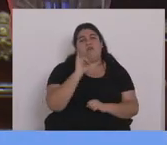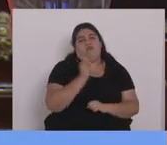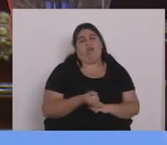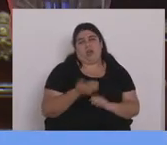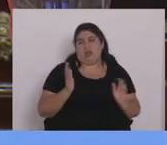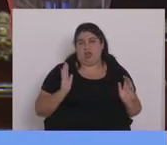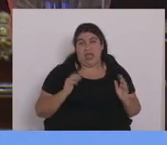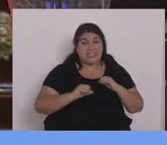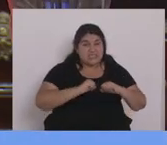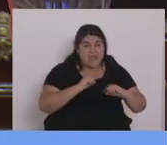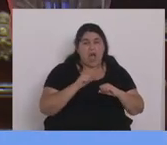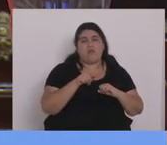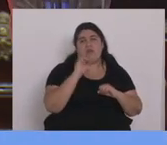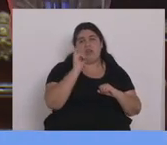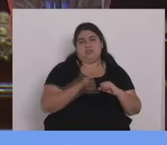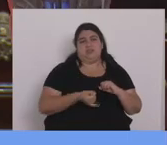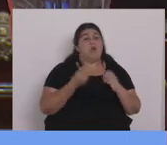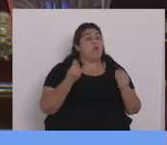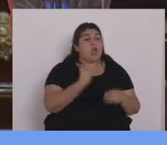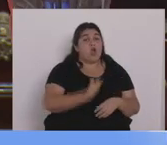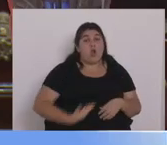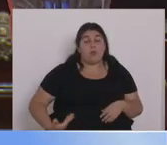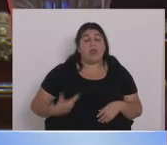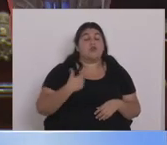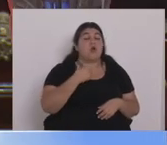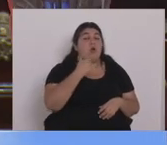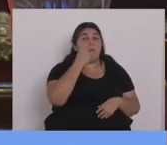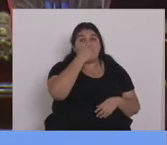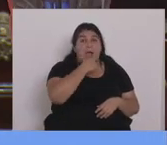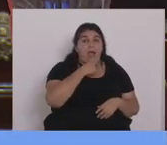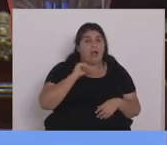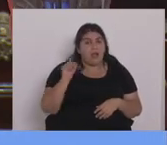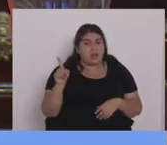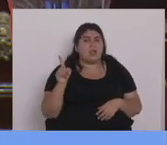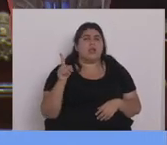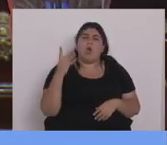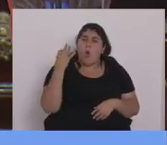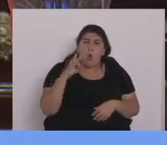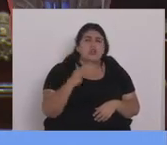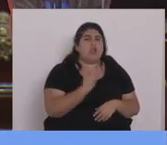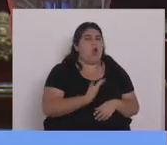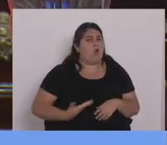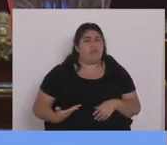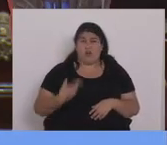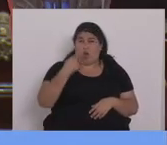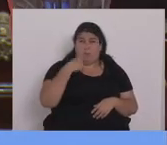estafa porque el gobierno de Mauricio Macri fue el único gobierno desde